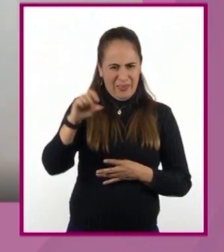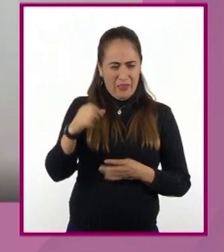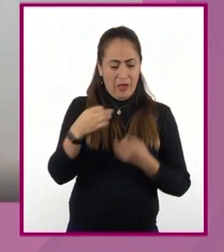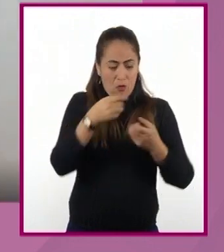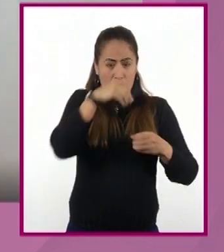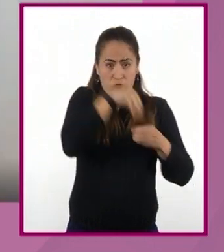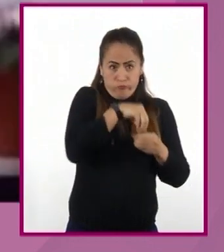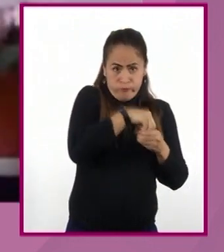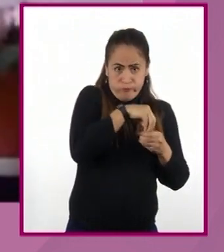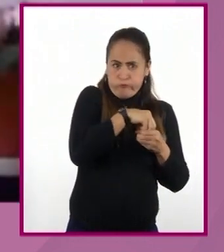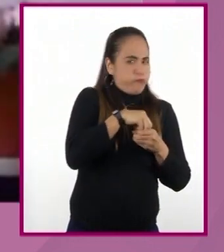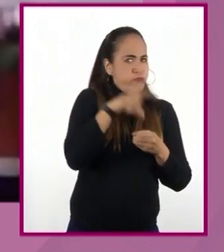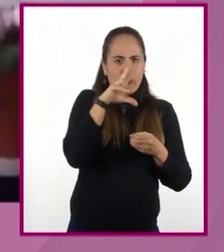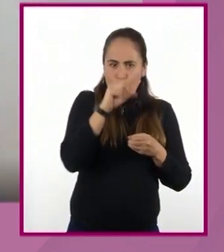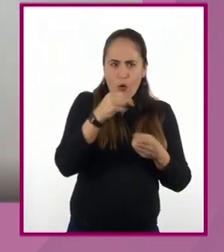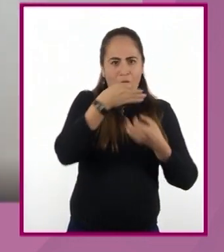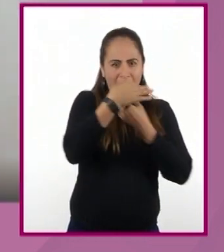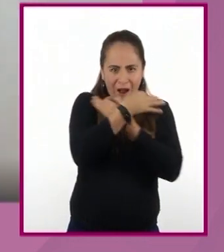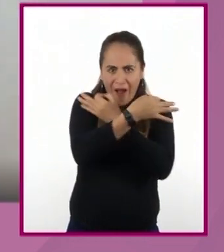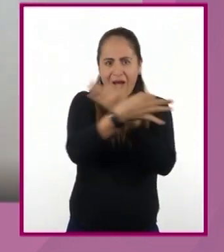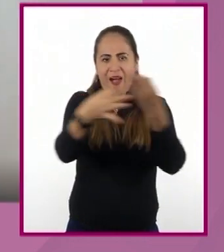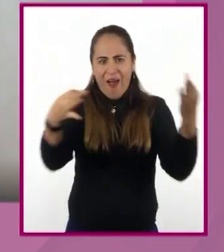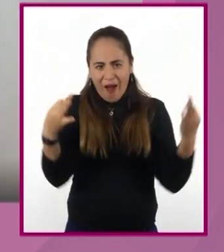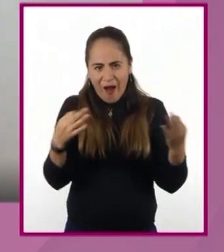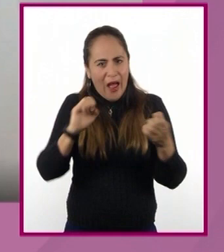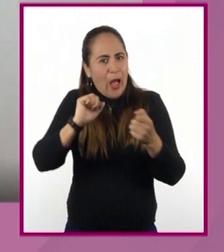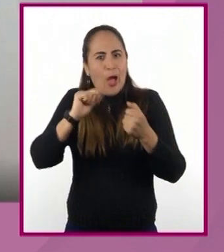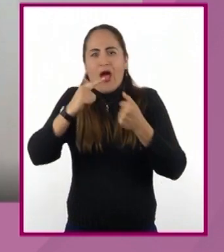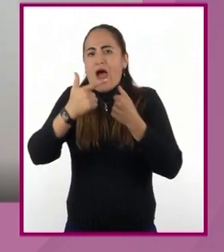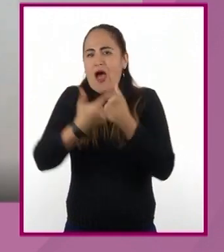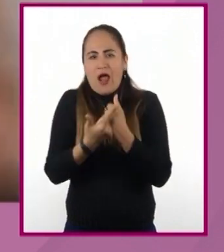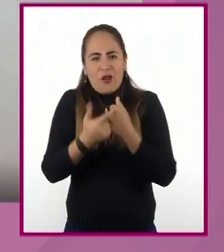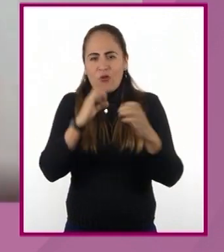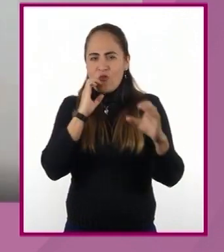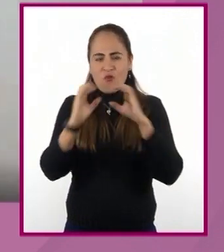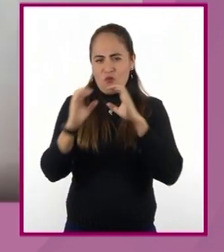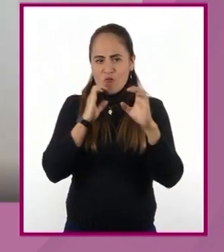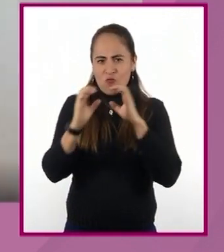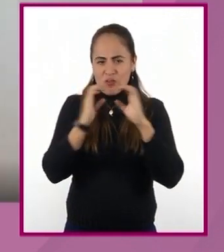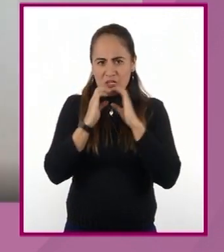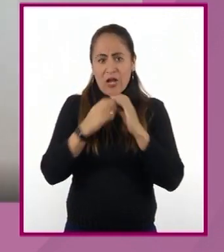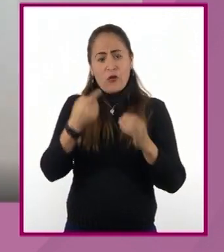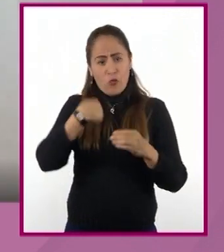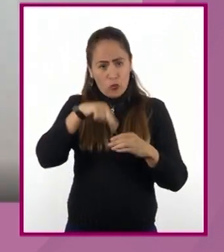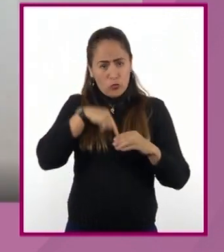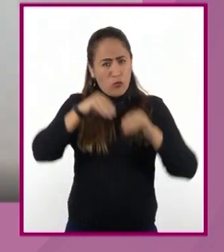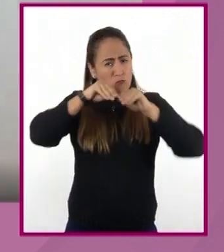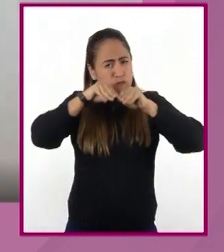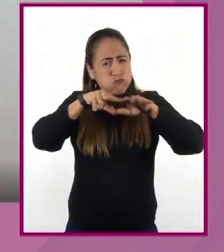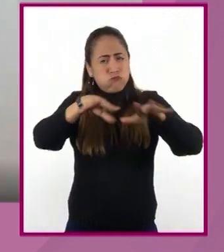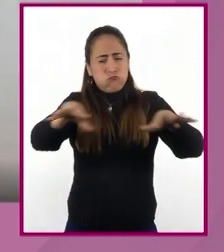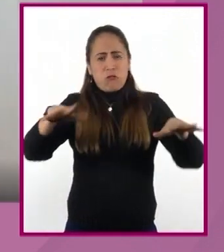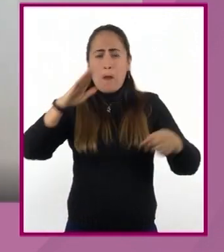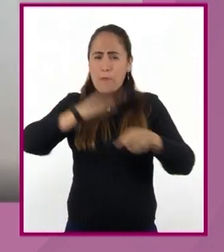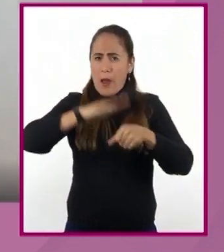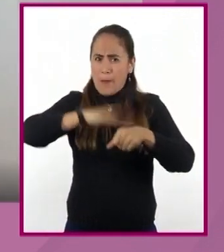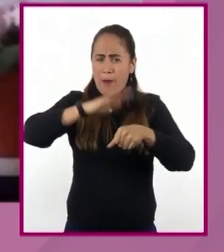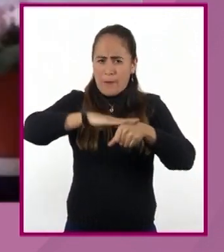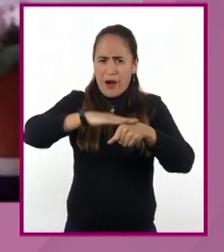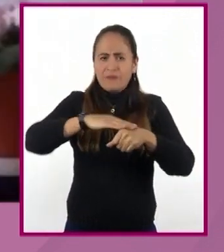algo, eso es comunicar algo, ¿no? Entonces, cuanto más lo difundamos, pues hacemos publicidad,